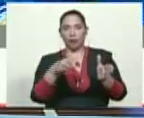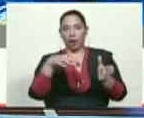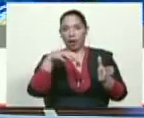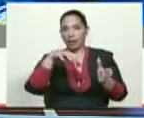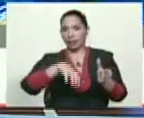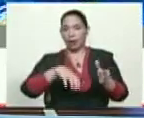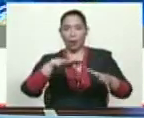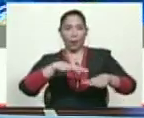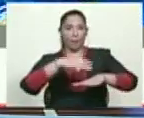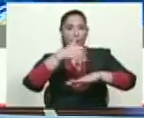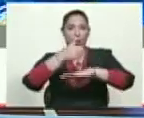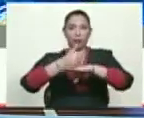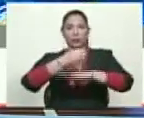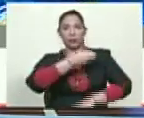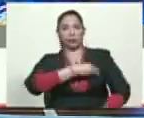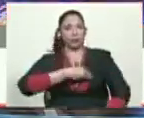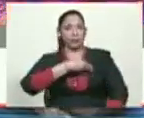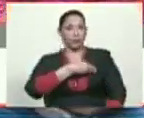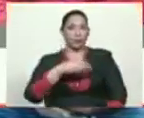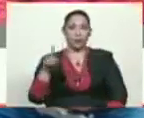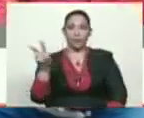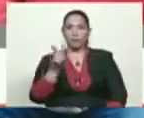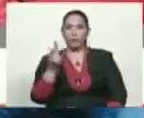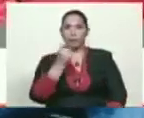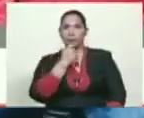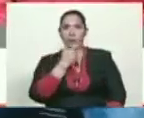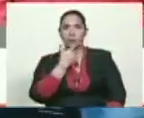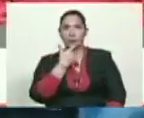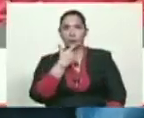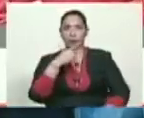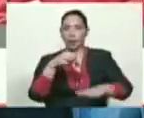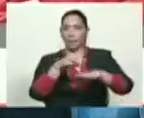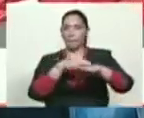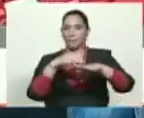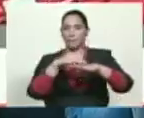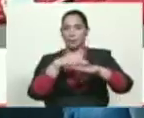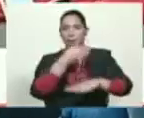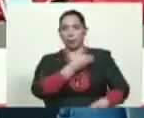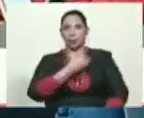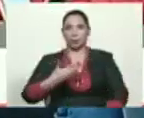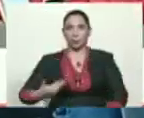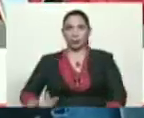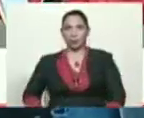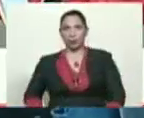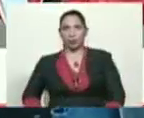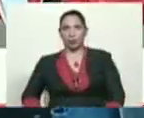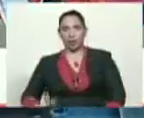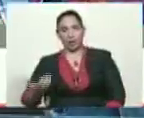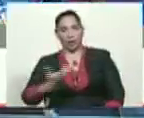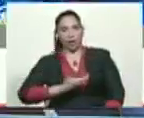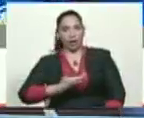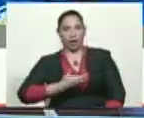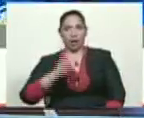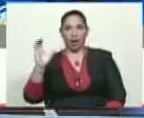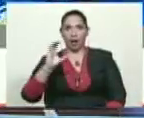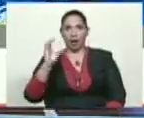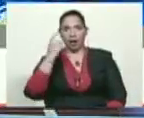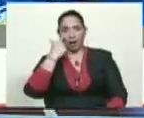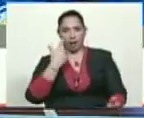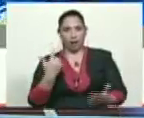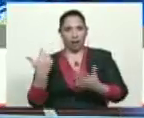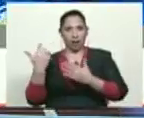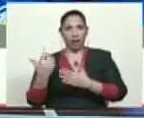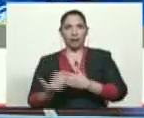mayor de la misión venezuela bella ministro de la presidencia alcaldesa de caracas erika faría